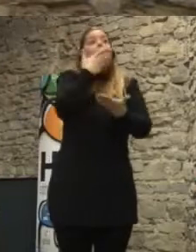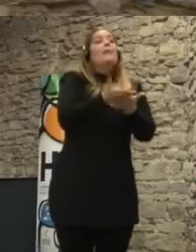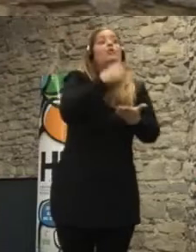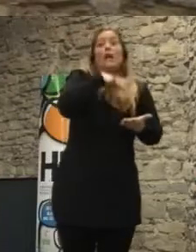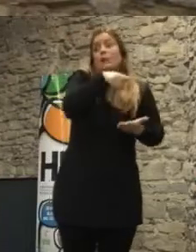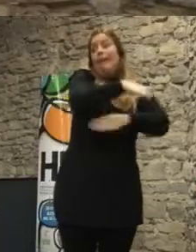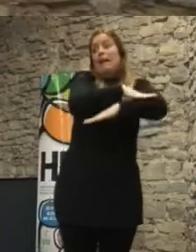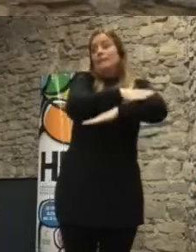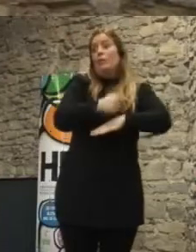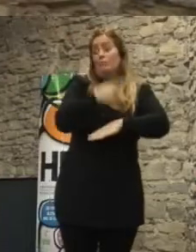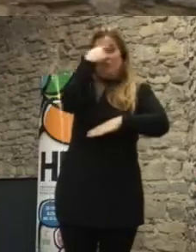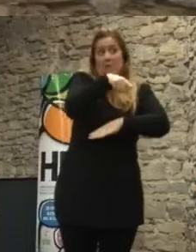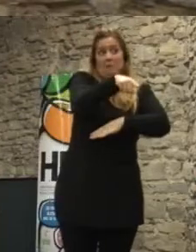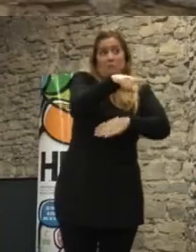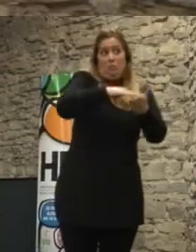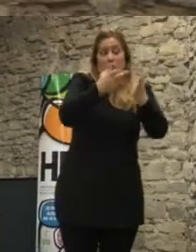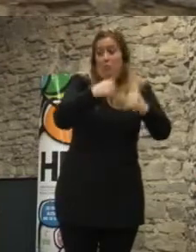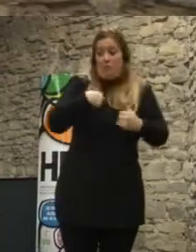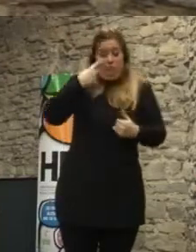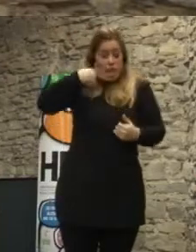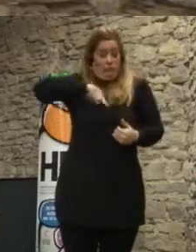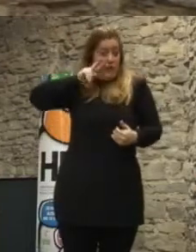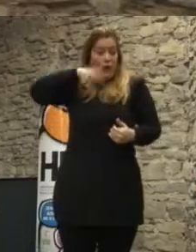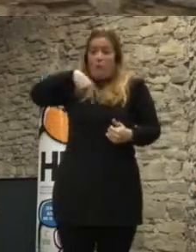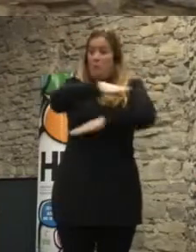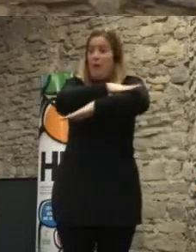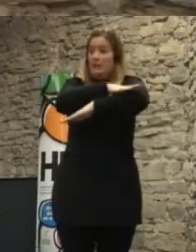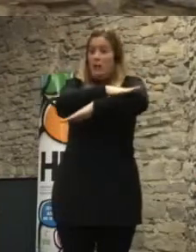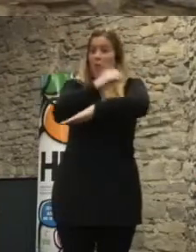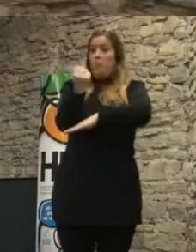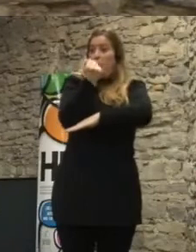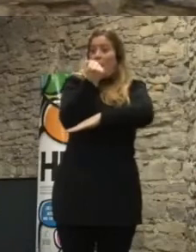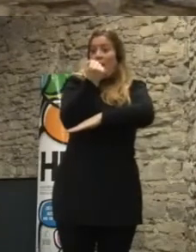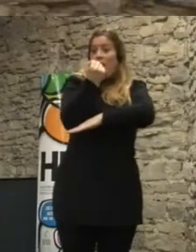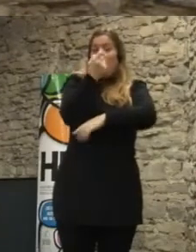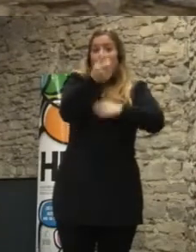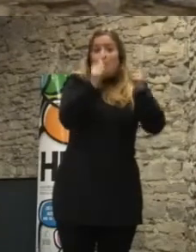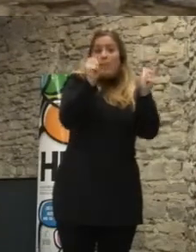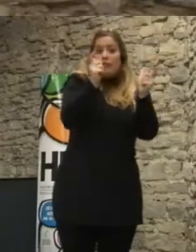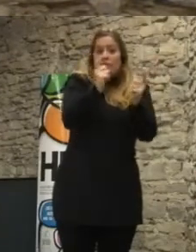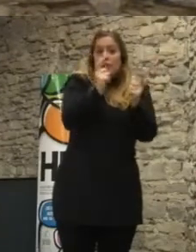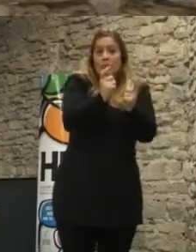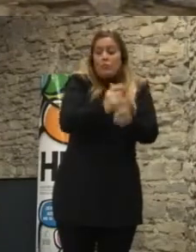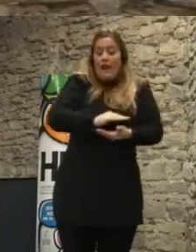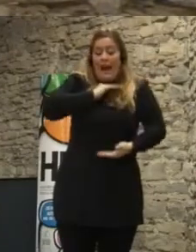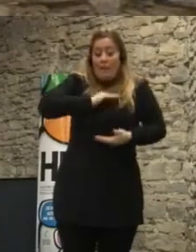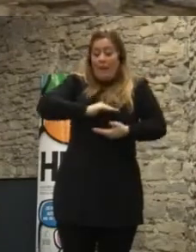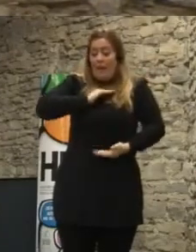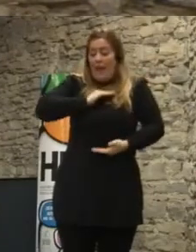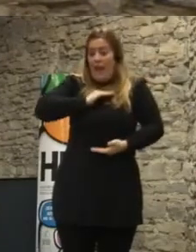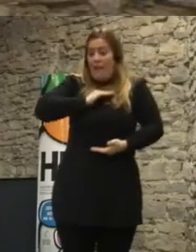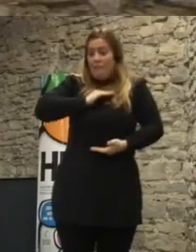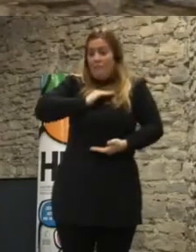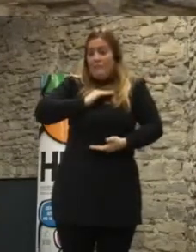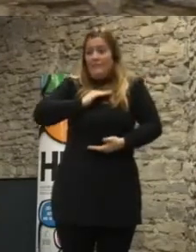al Estado, en el fondo reconocemos que el Estado cada vez tiene menos poder y menos capacidad frente a estos poderes que